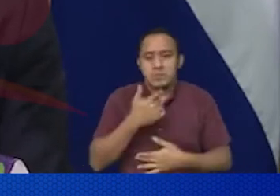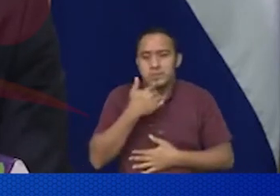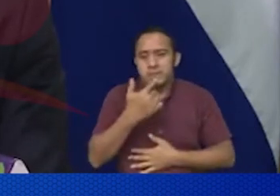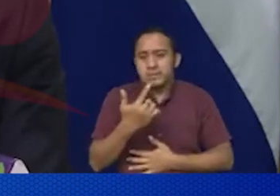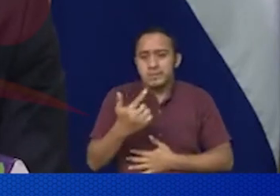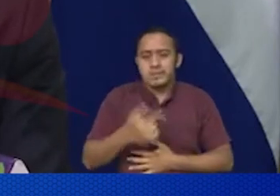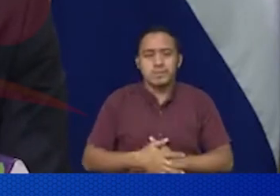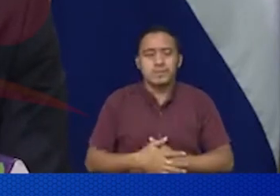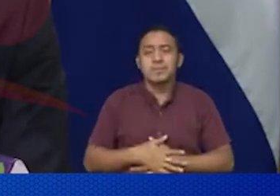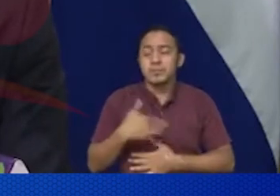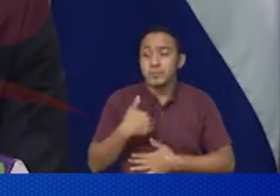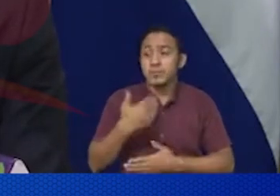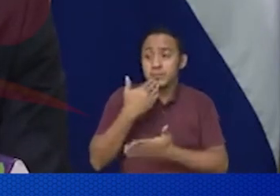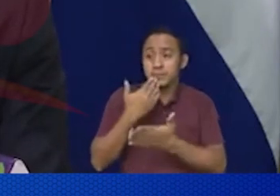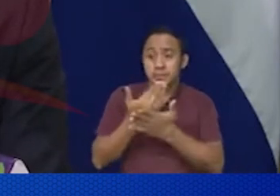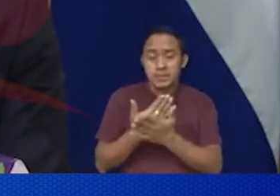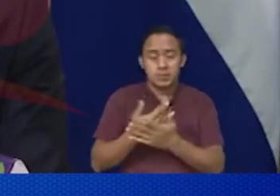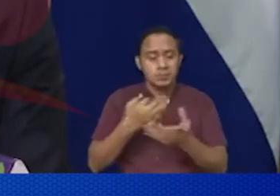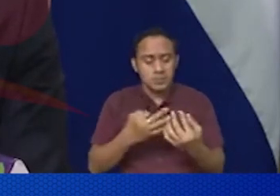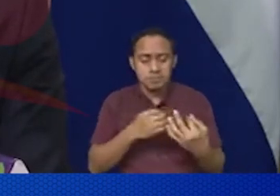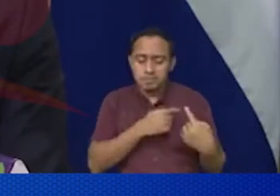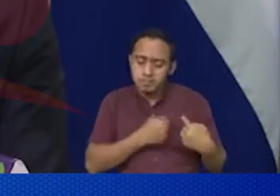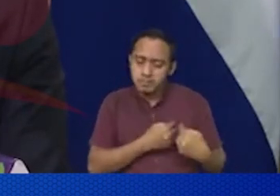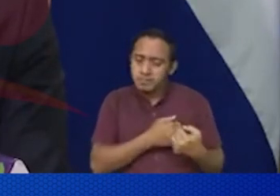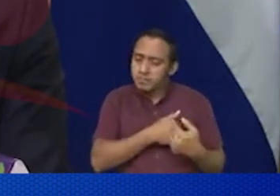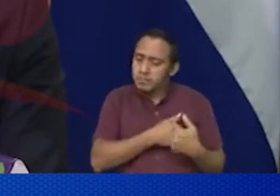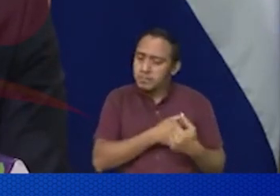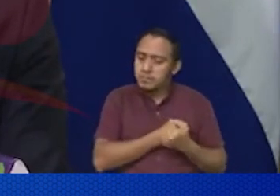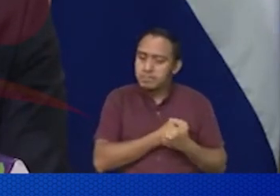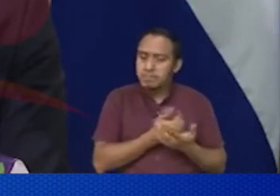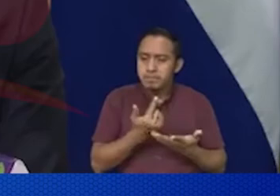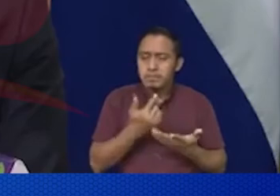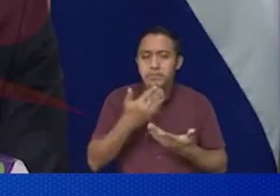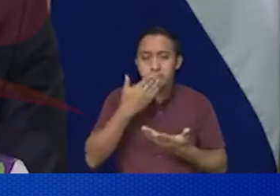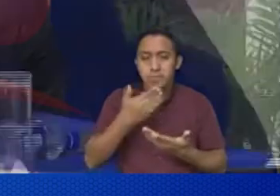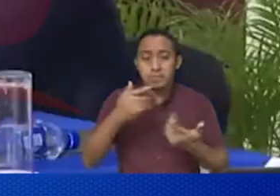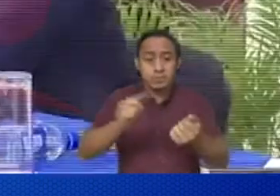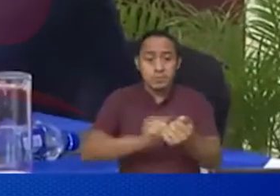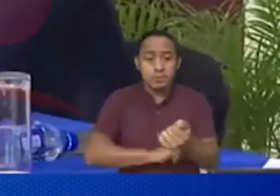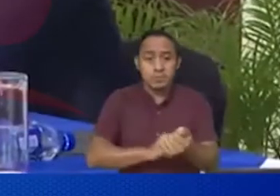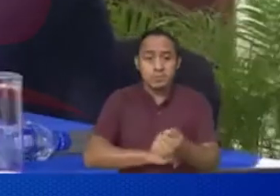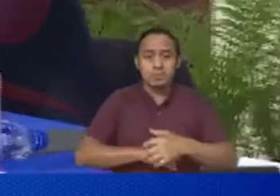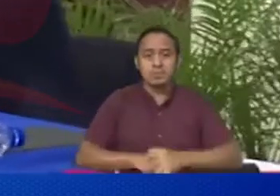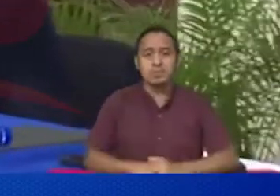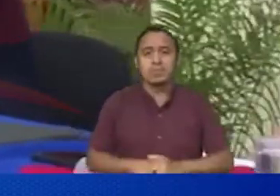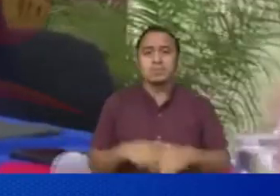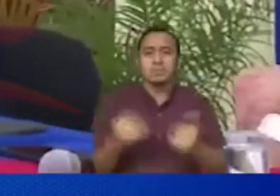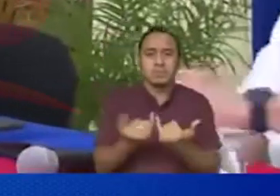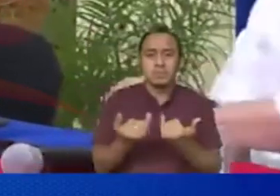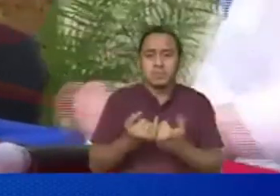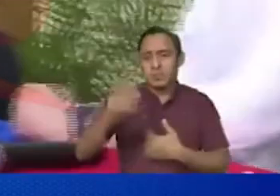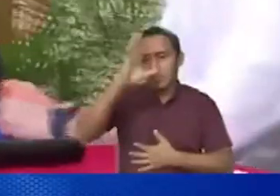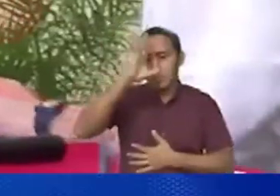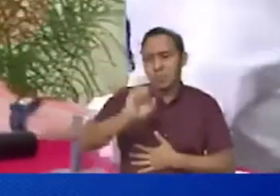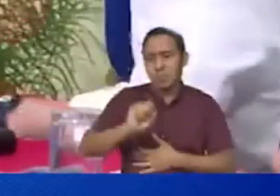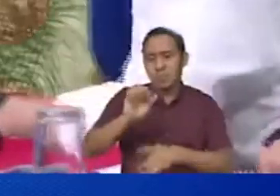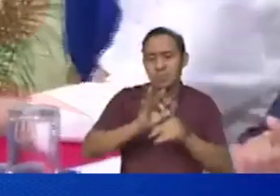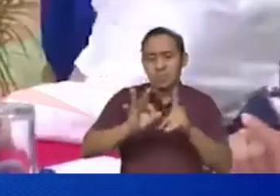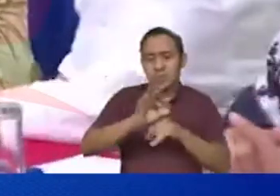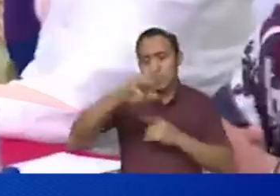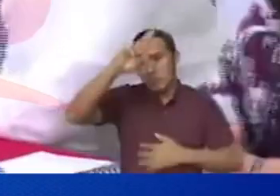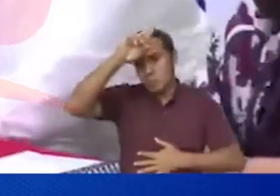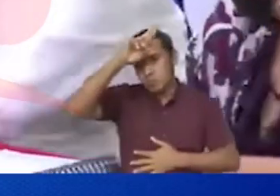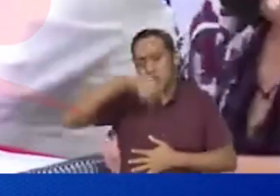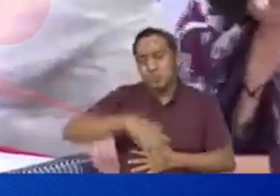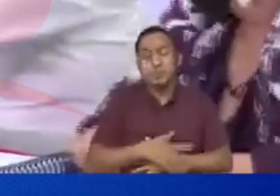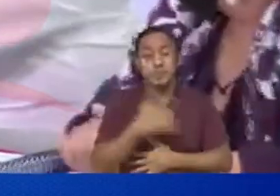caso? Agradecer de todo corazón esta hermandad. Esta reunión se da mientras Ucrania cumple su